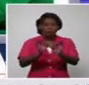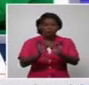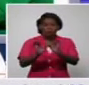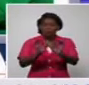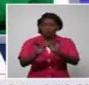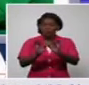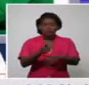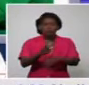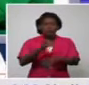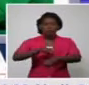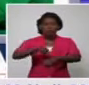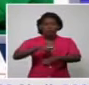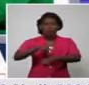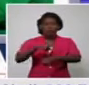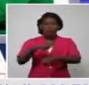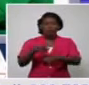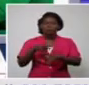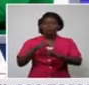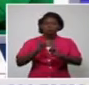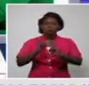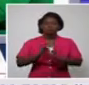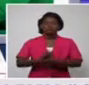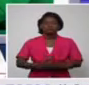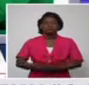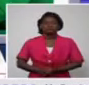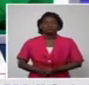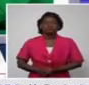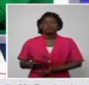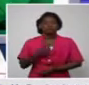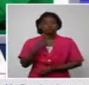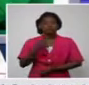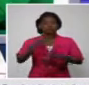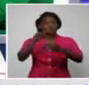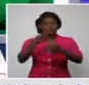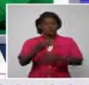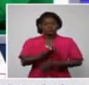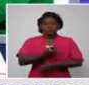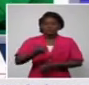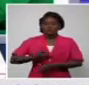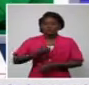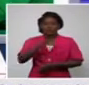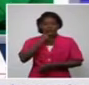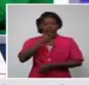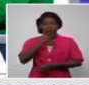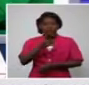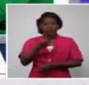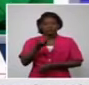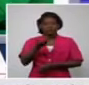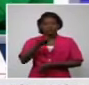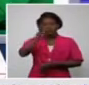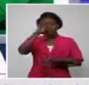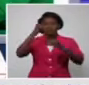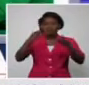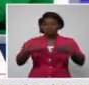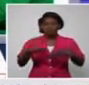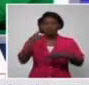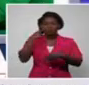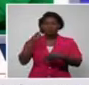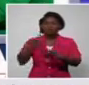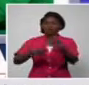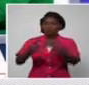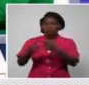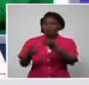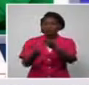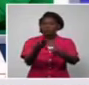están establecidos en nuestro país, que además nos han dado resultados en muchos pacientes, pues hace una